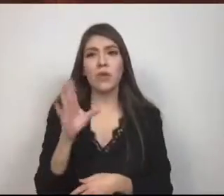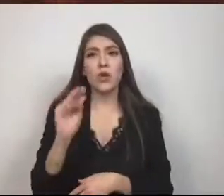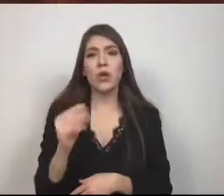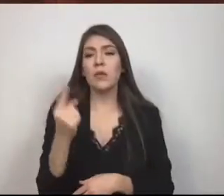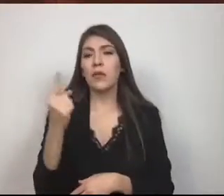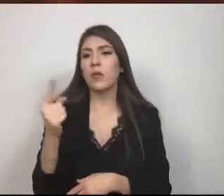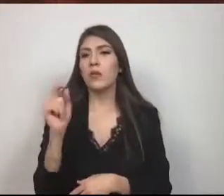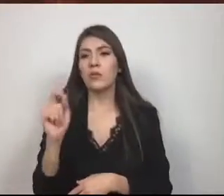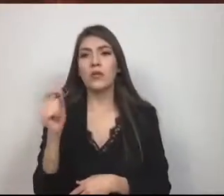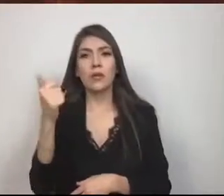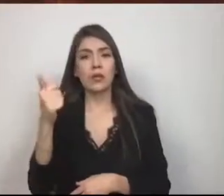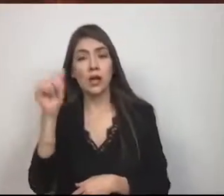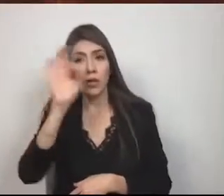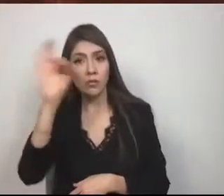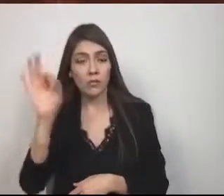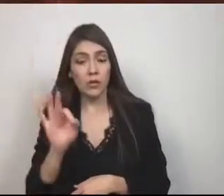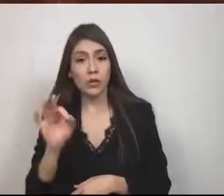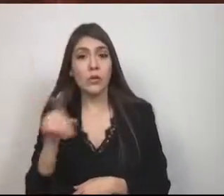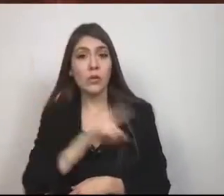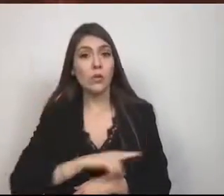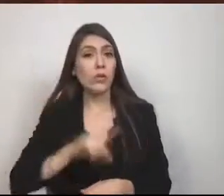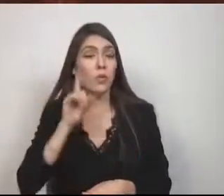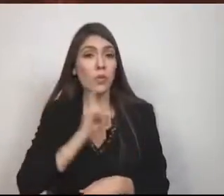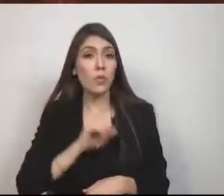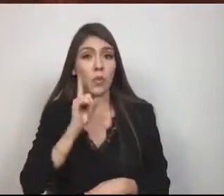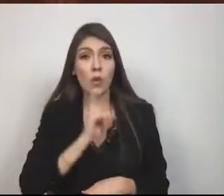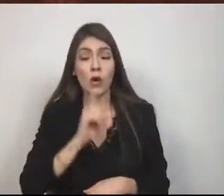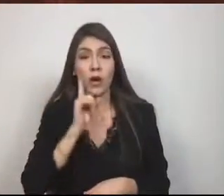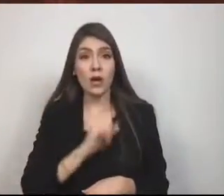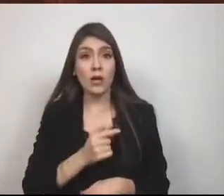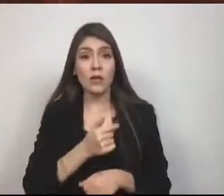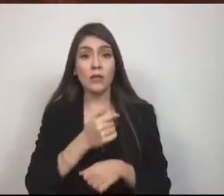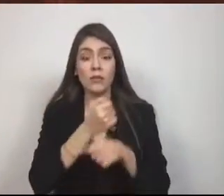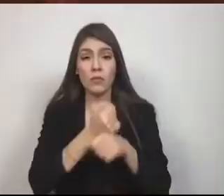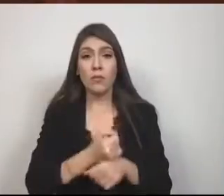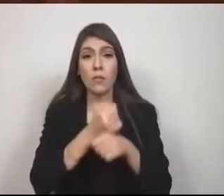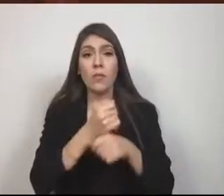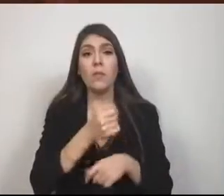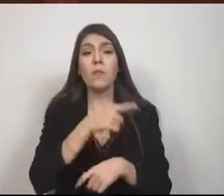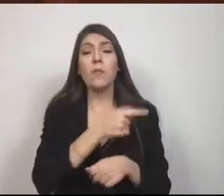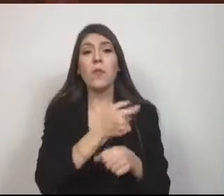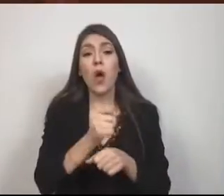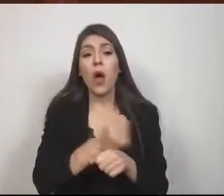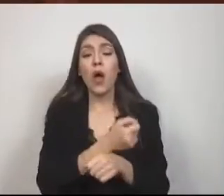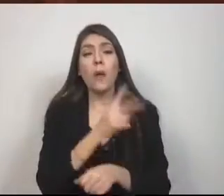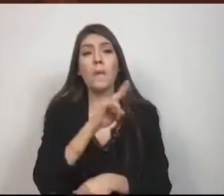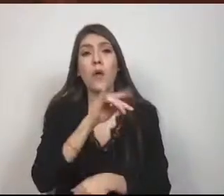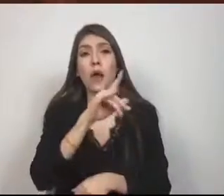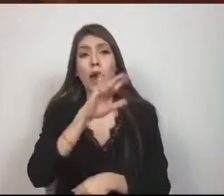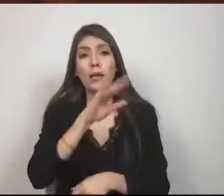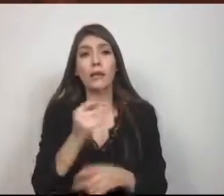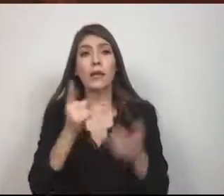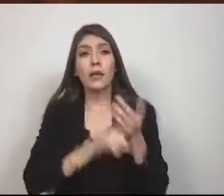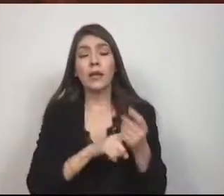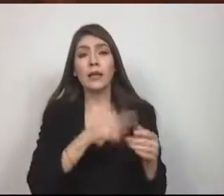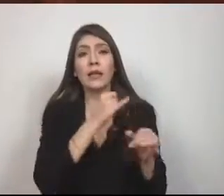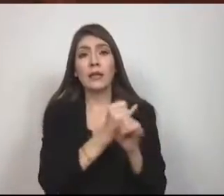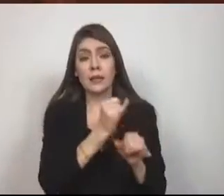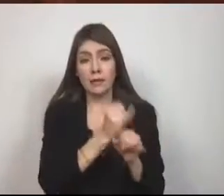presuntas víctimas de violencia digital son mujeres, frente al 3.4% que representan los